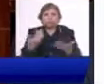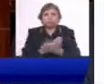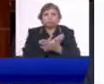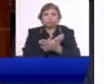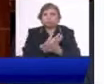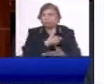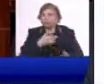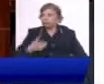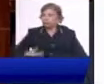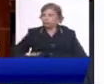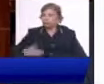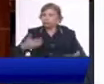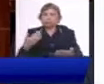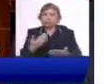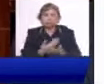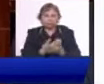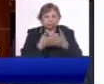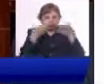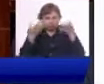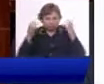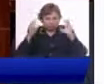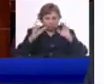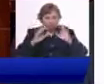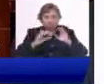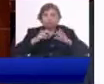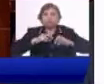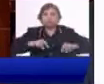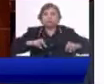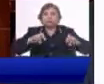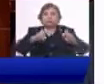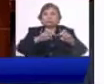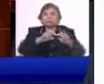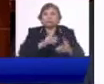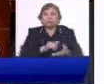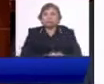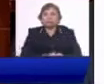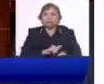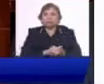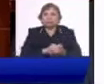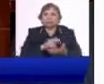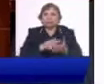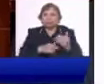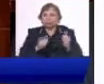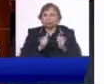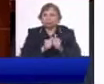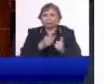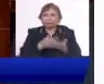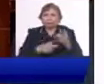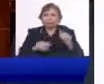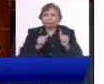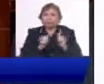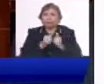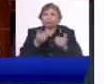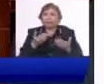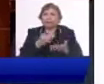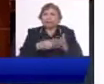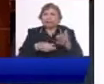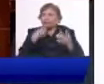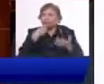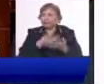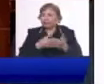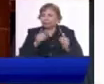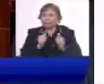presidente y una nueva conformación parlamentaria. La propuesta así lo dice. Señor presidente,